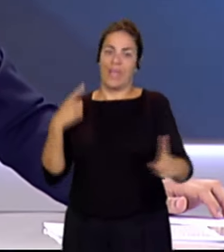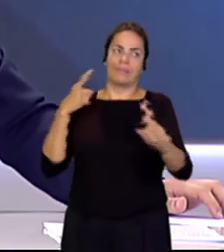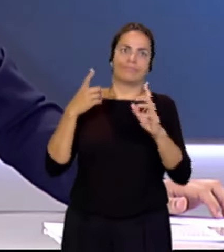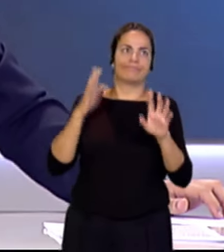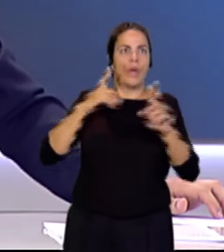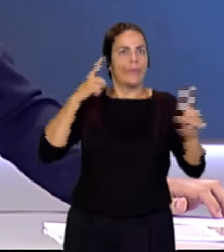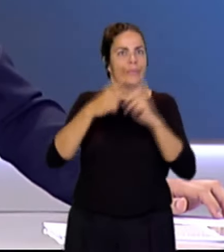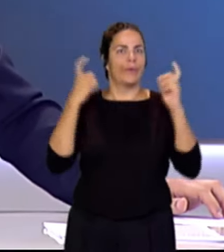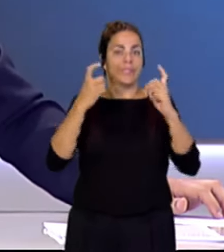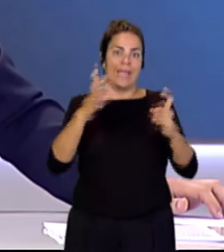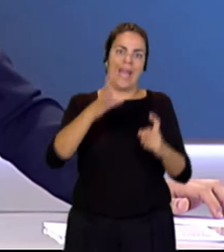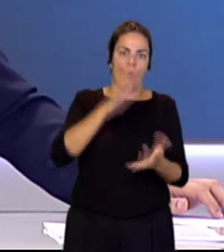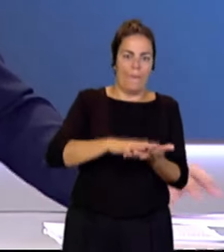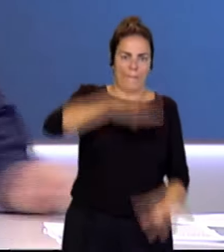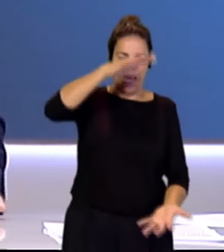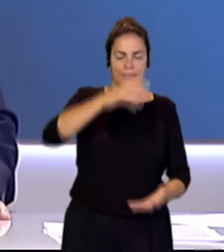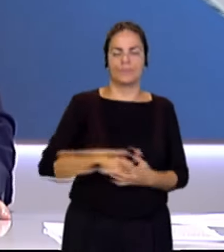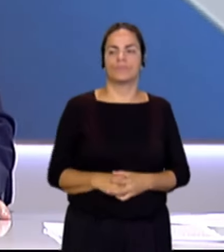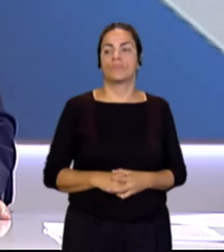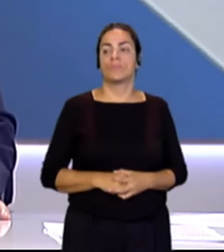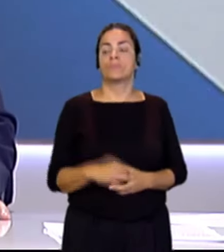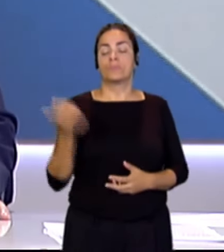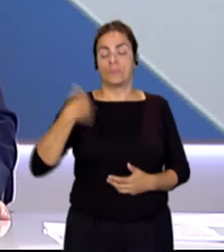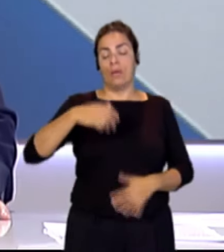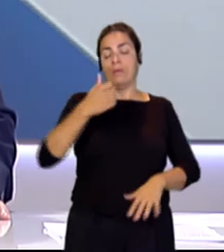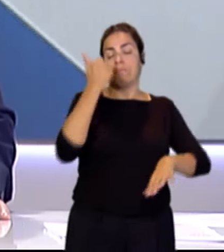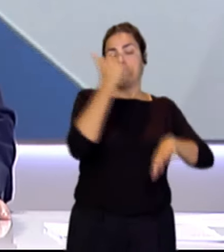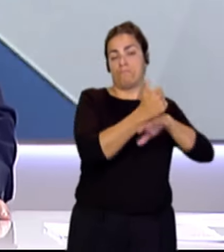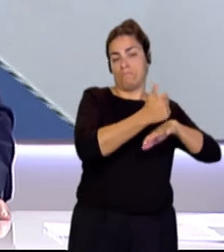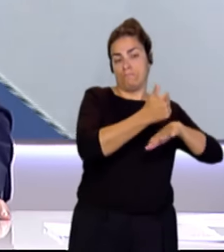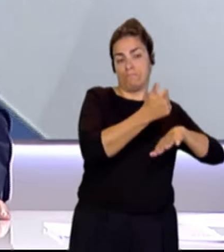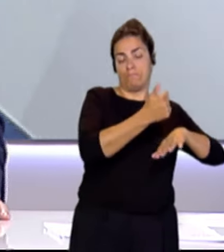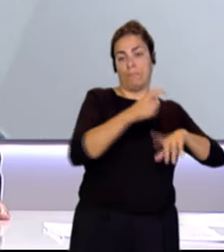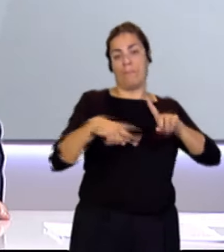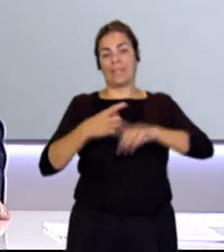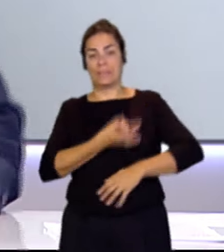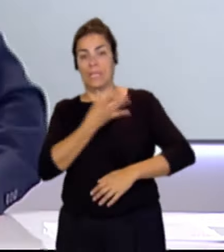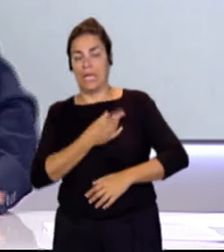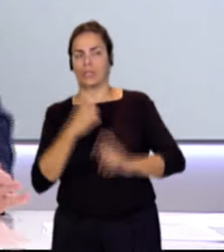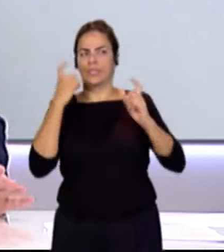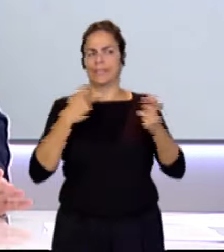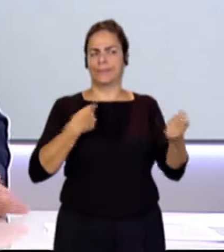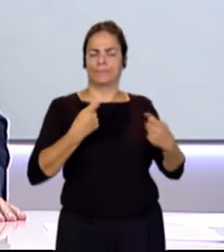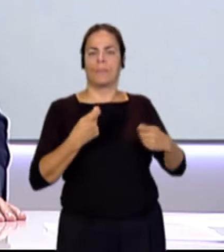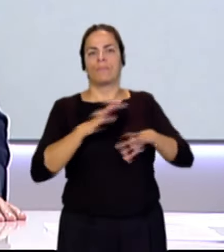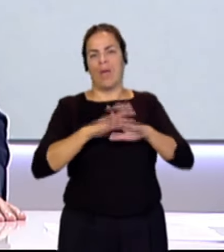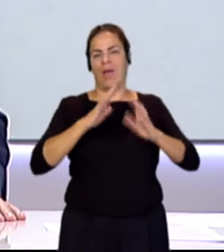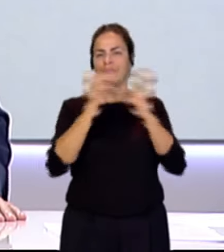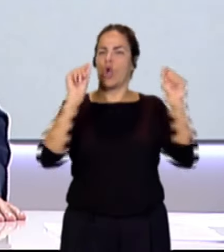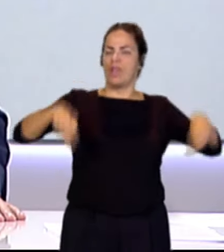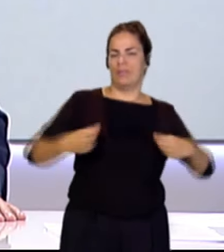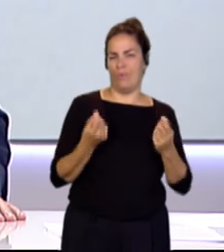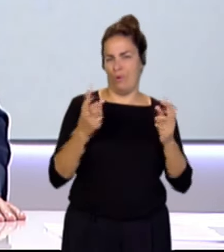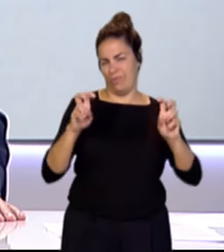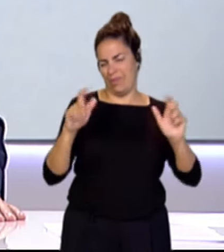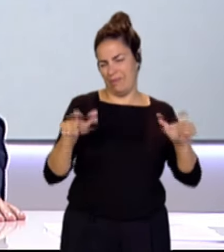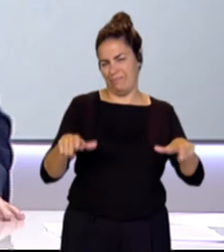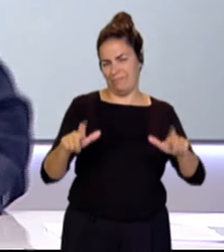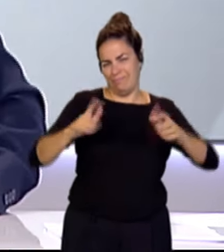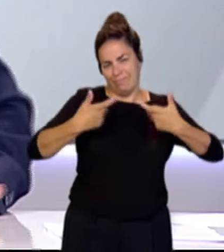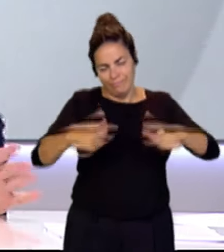intento patronal y sindicatos retoman la negociación para un nuevo convenio colectivo del campo canario el convenio actual está caducado desde el año